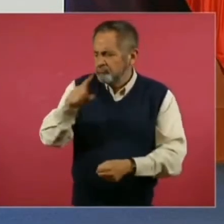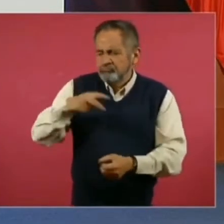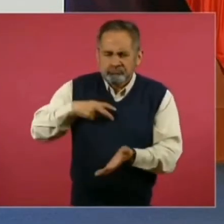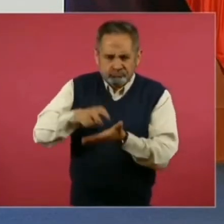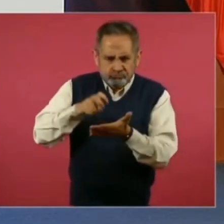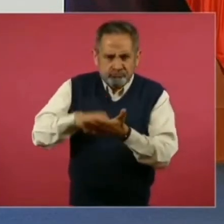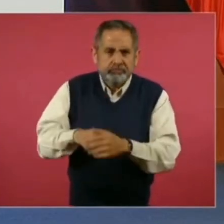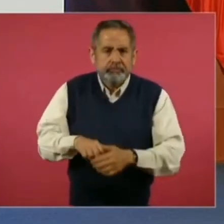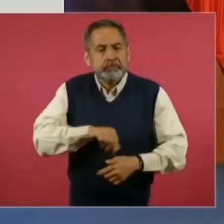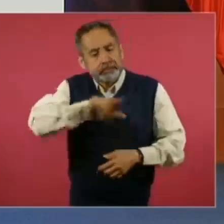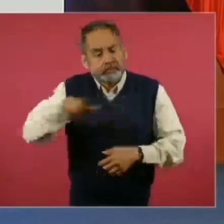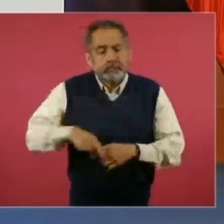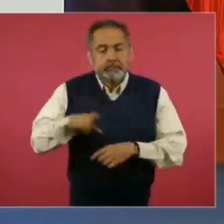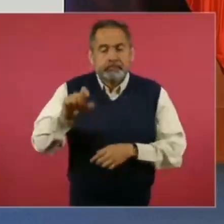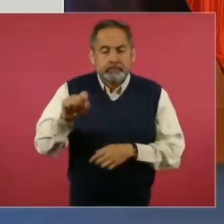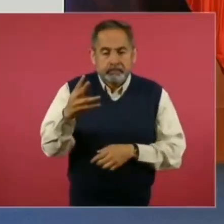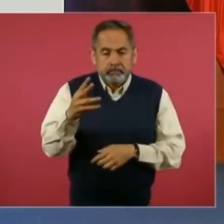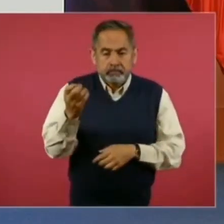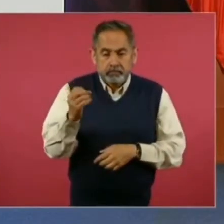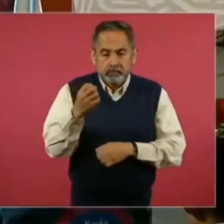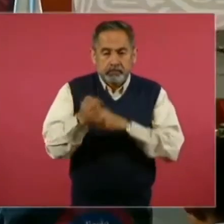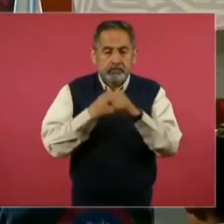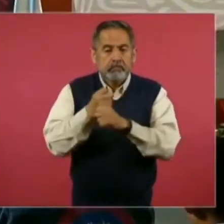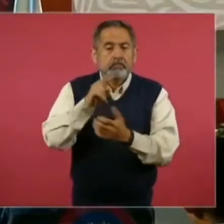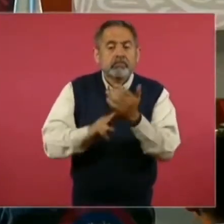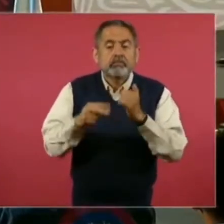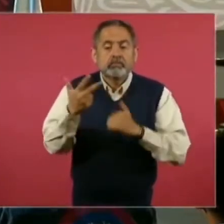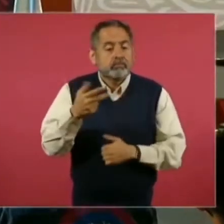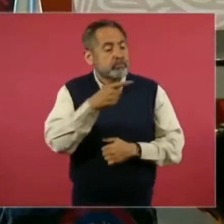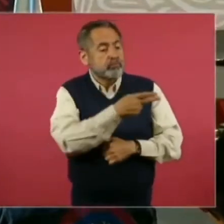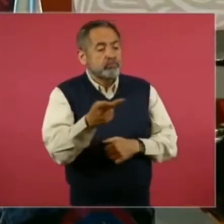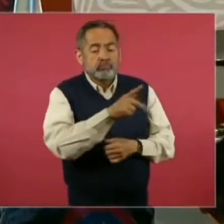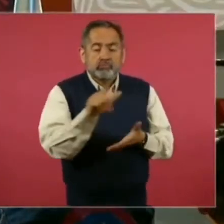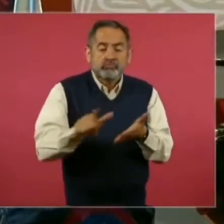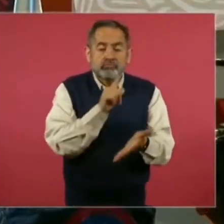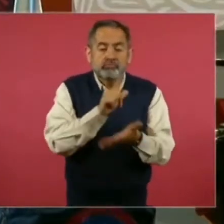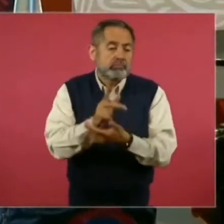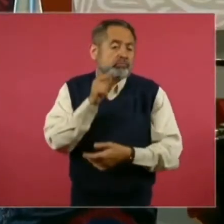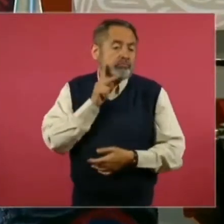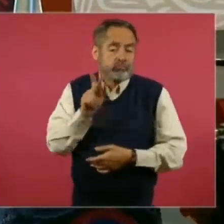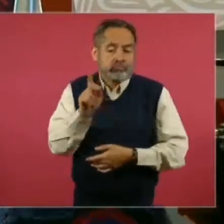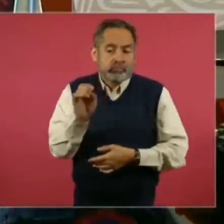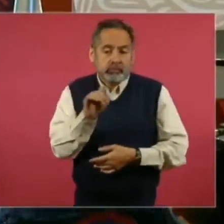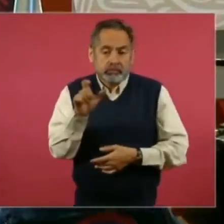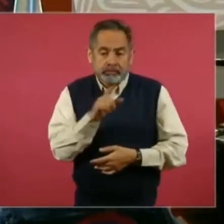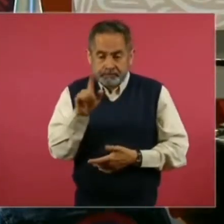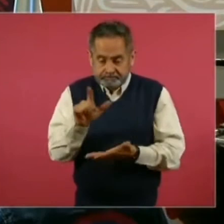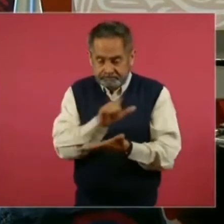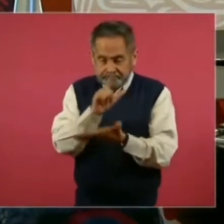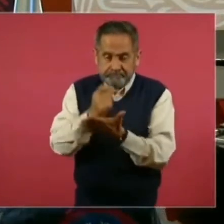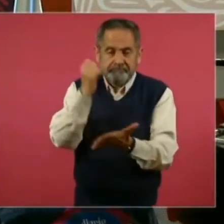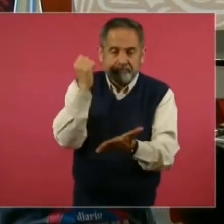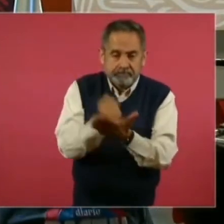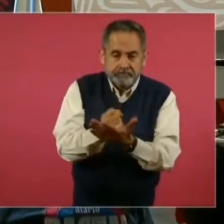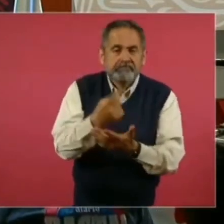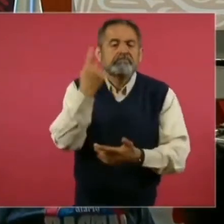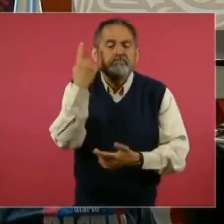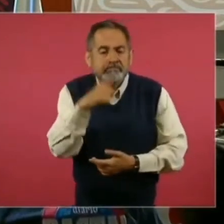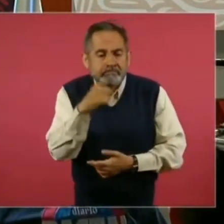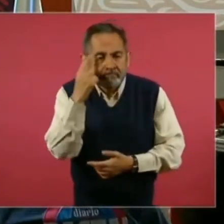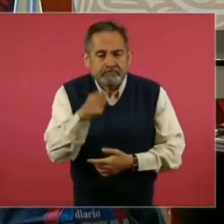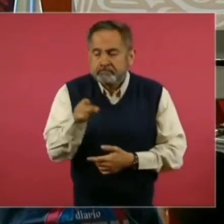El 24 de octubre de 2008 aprobaron la Ley de Petróleos Mexicanos para dar lugar al otorgamiento